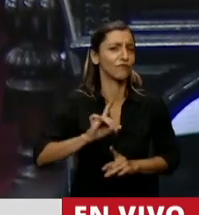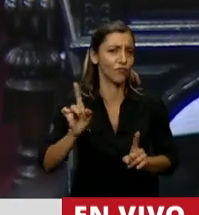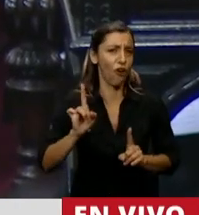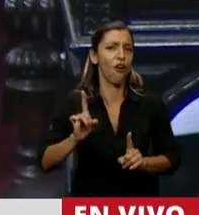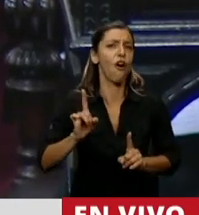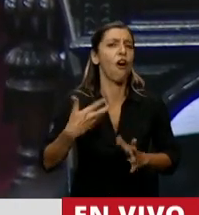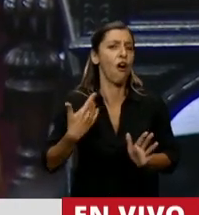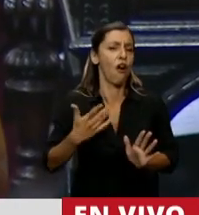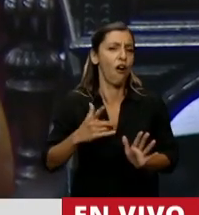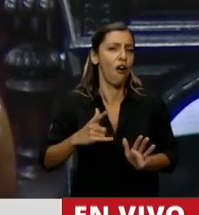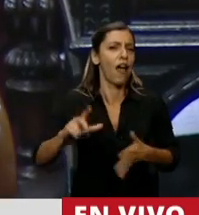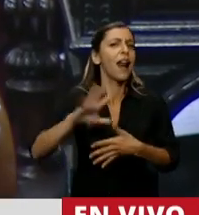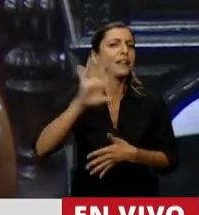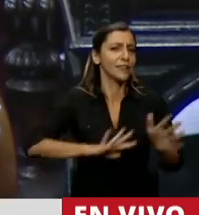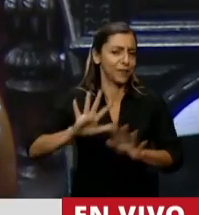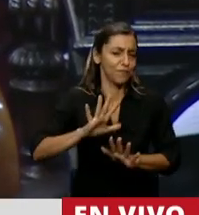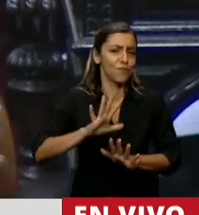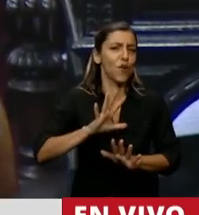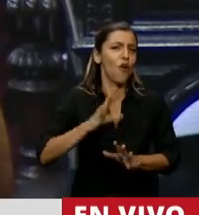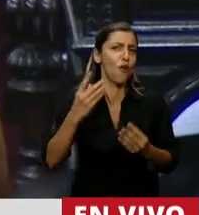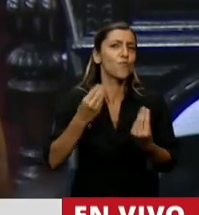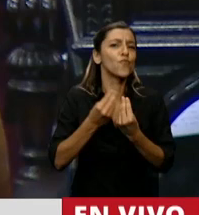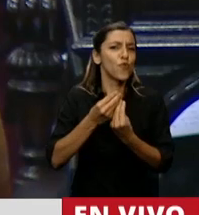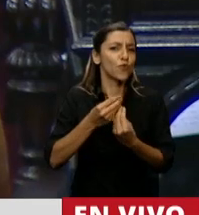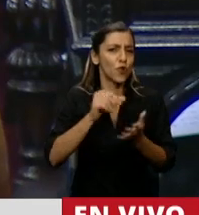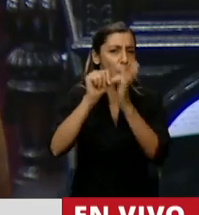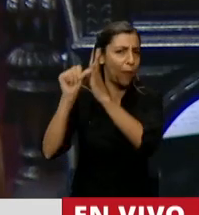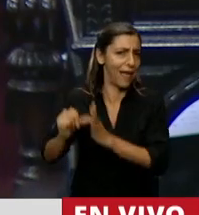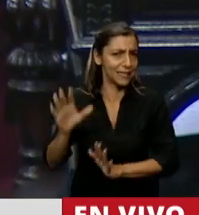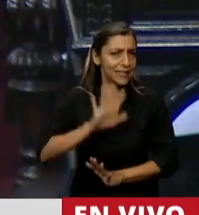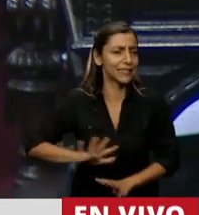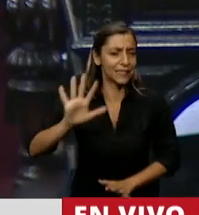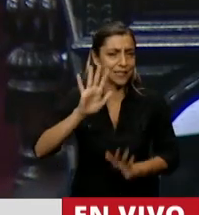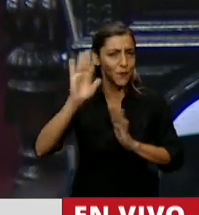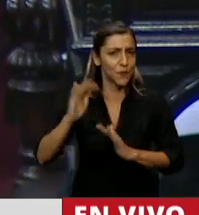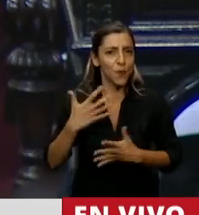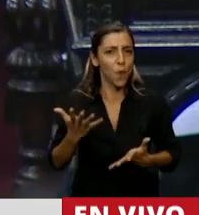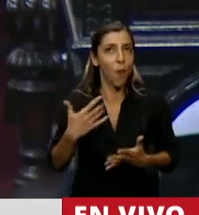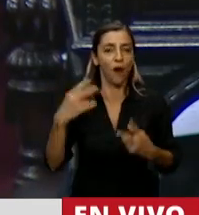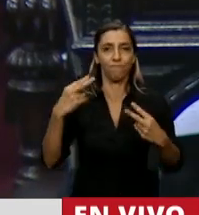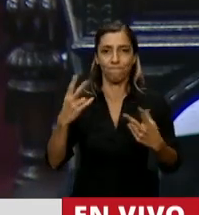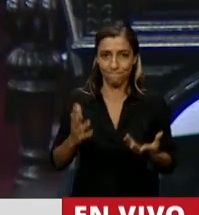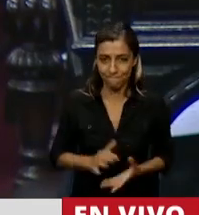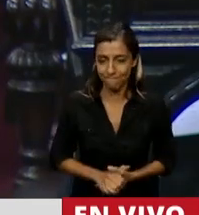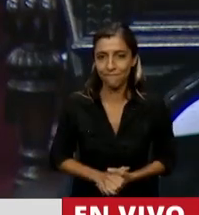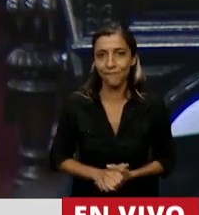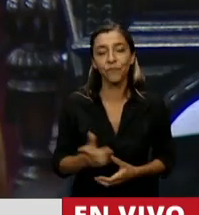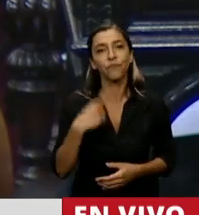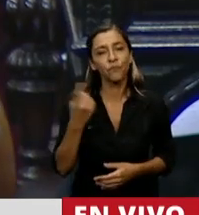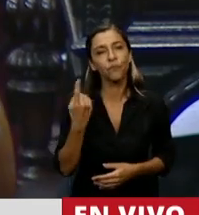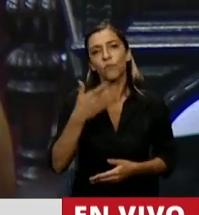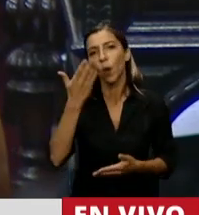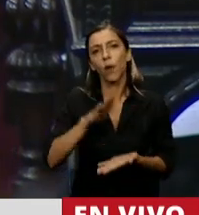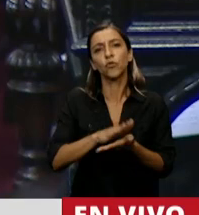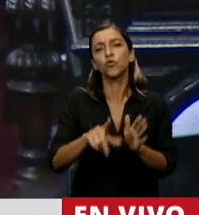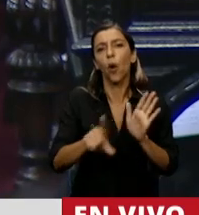varios países de la región. Venimos escuchando innumerables argumentos sobre la importancia de estar discutiendo hoy esta